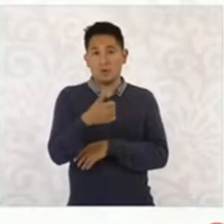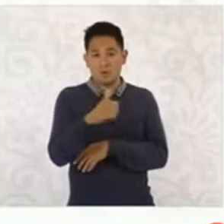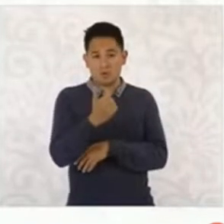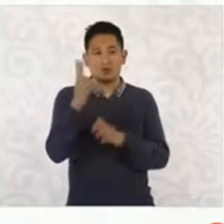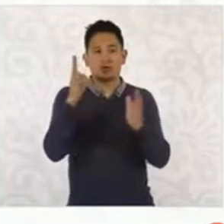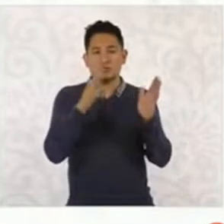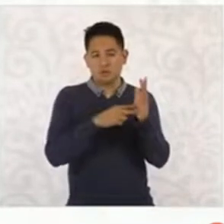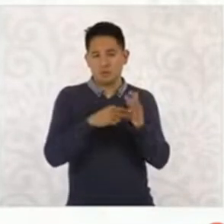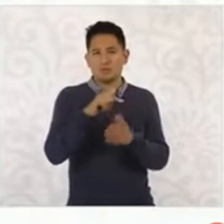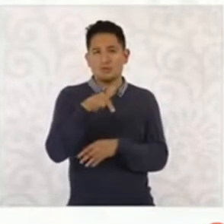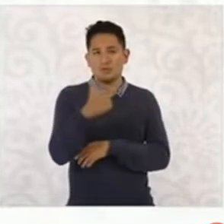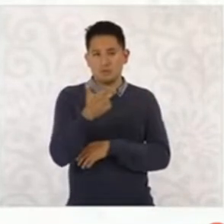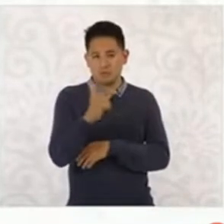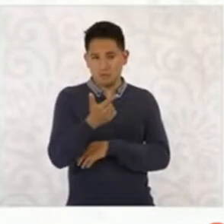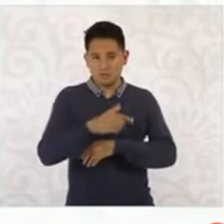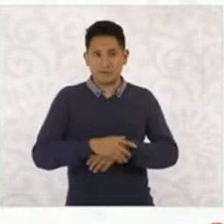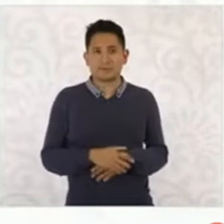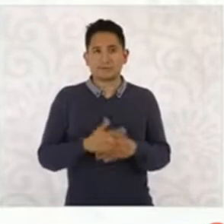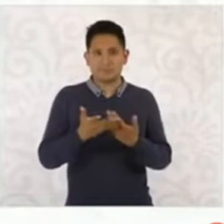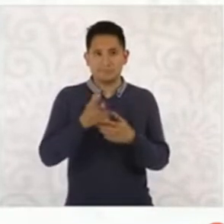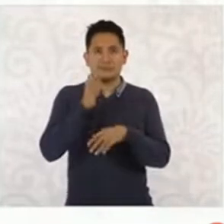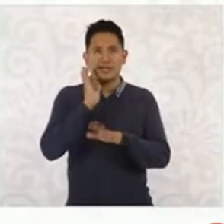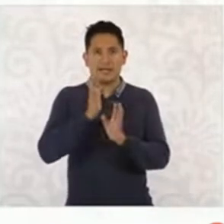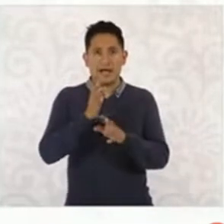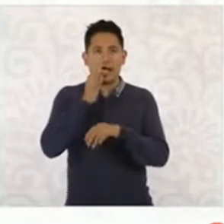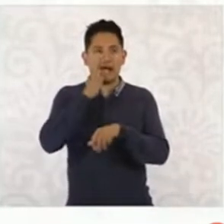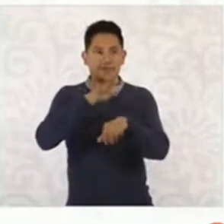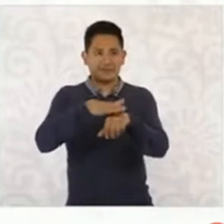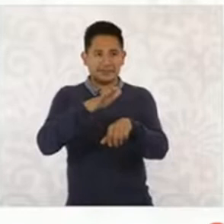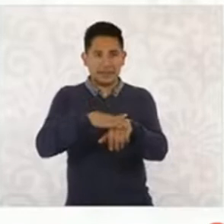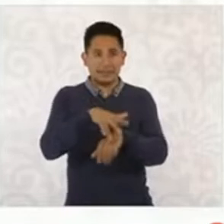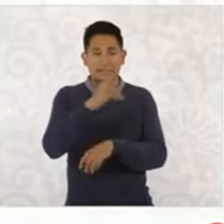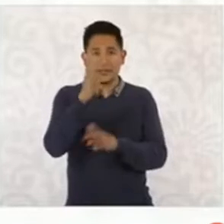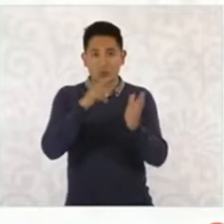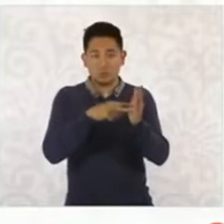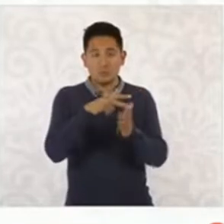17 años sin pagar impuestos desde 2008.